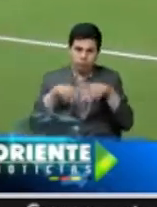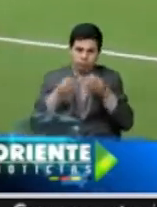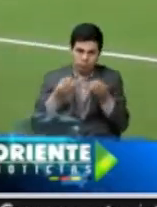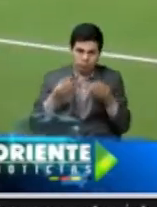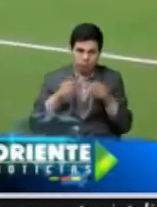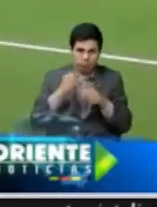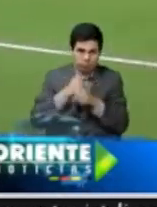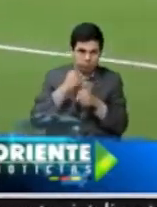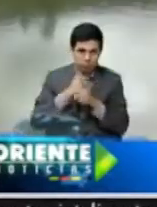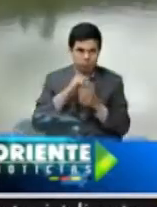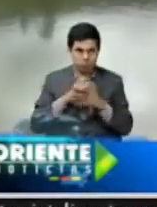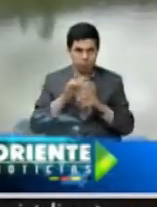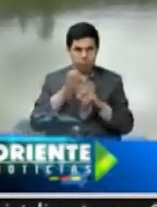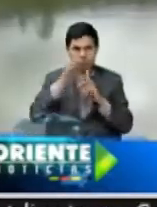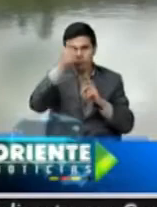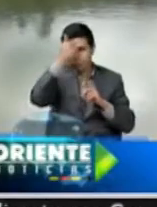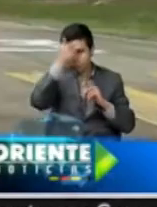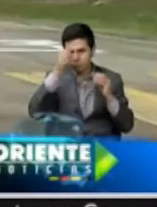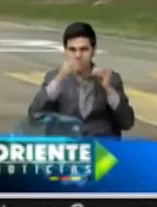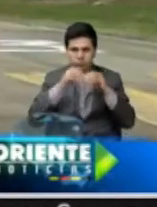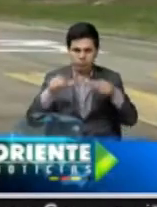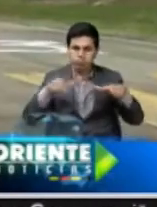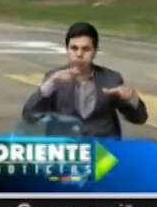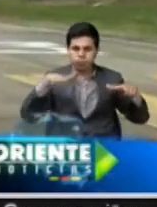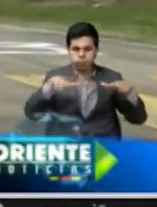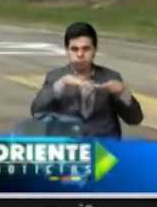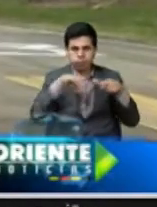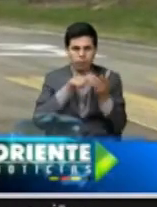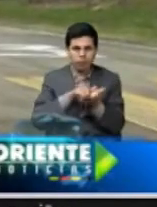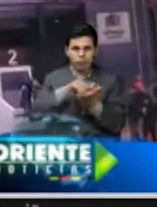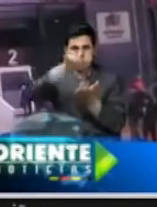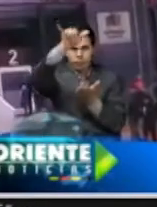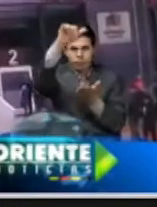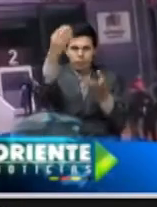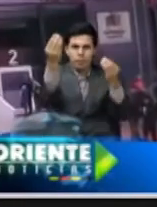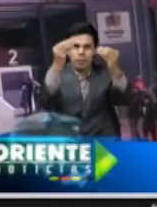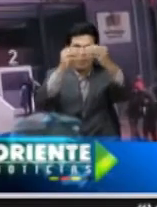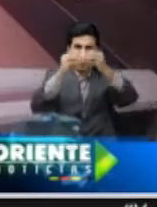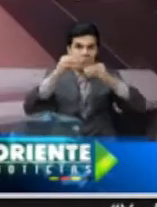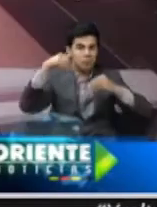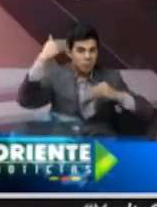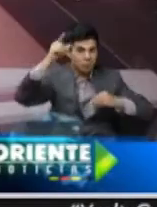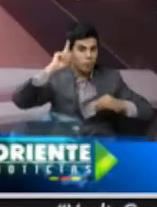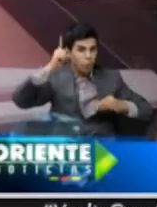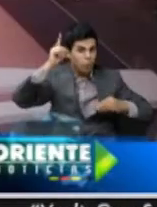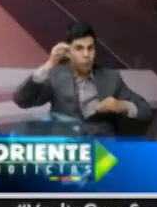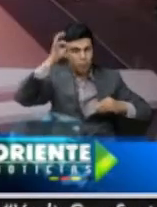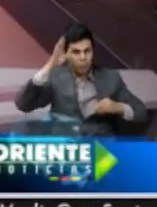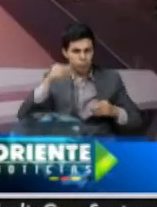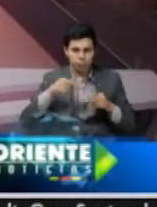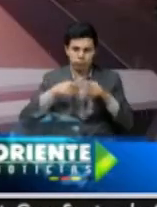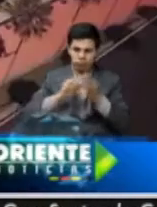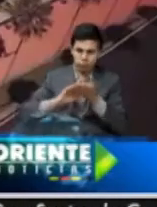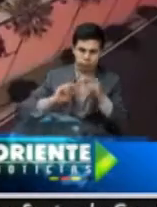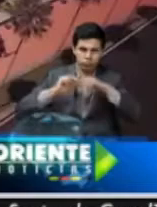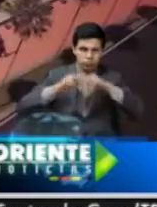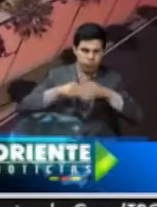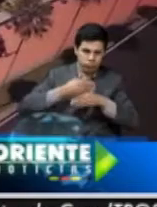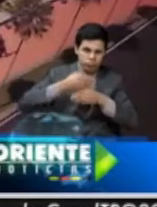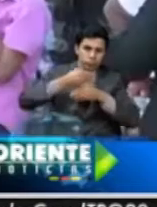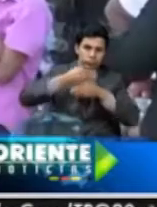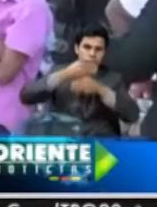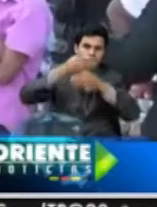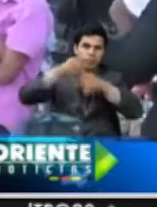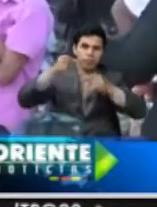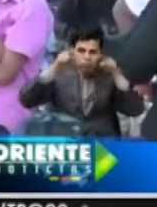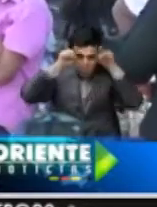del Estadio Municipal, el embalse, el aeropuerto y, con el tiempo y la voluntad política, el Centro de Ferias y Exposiciones y